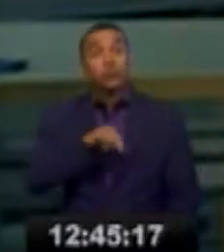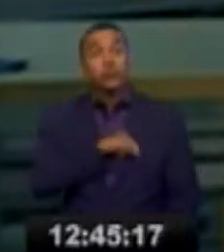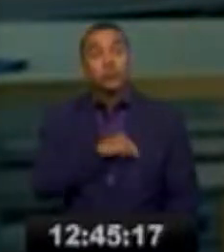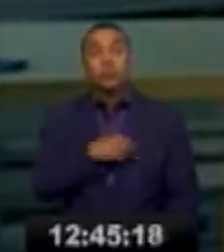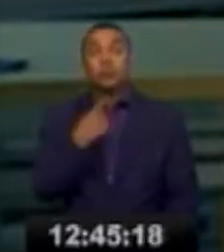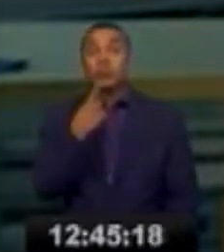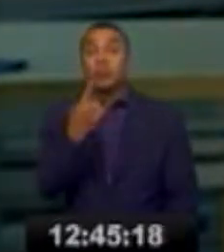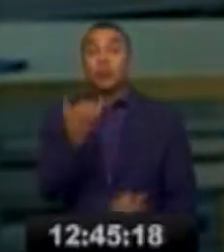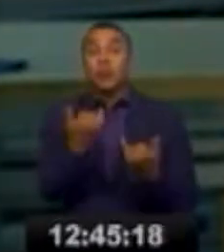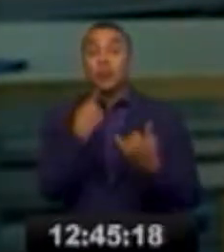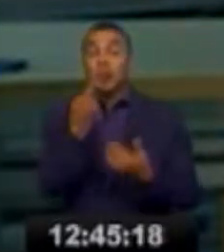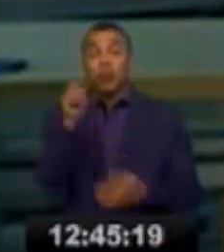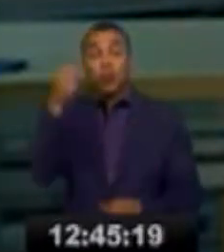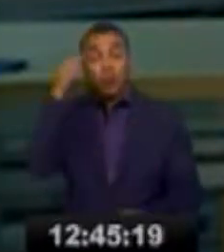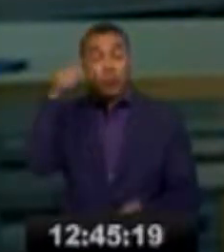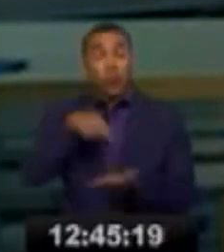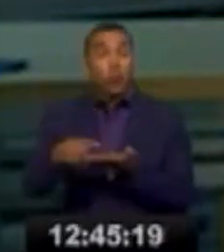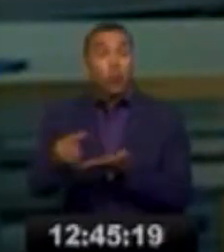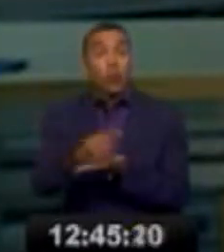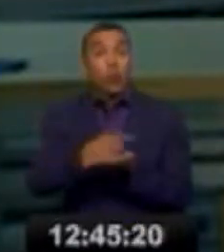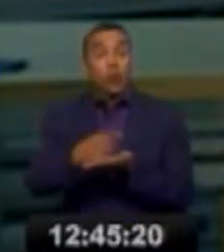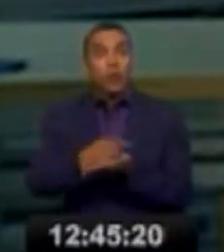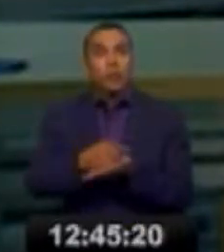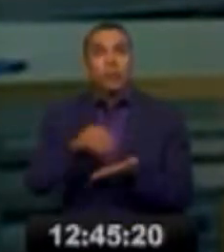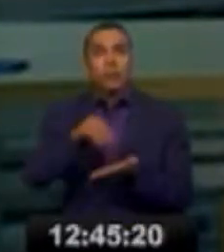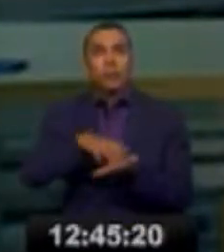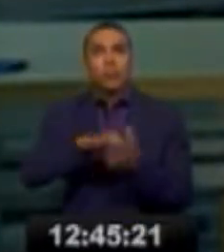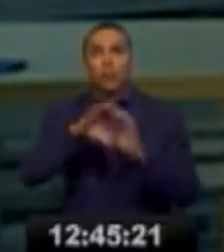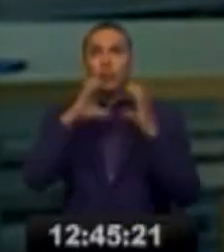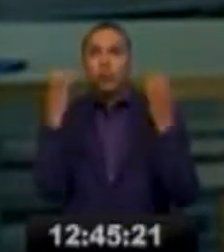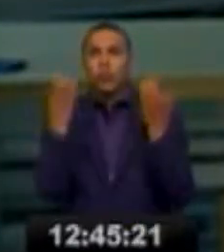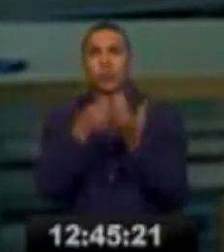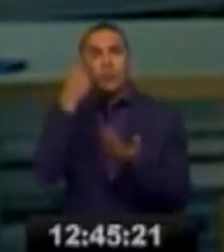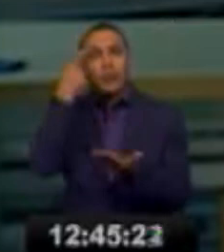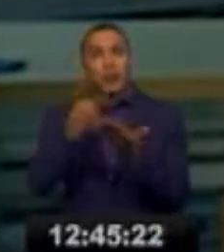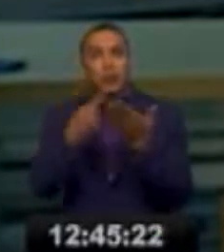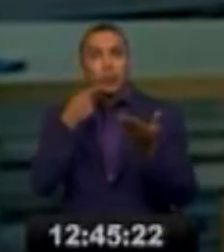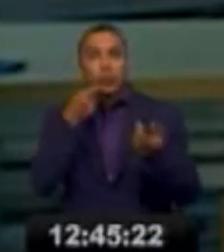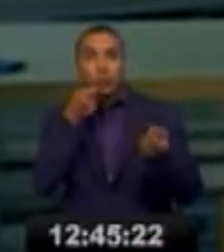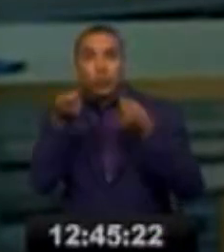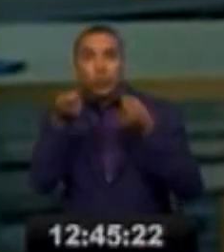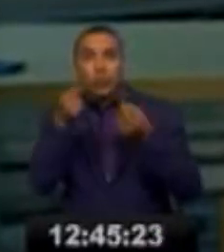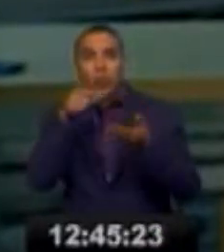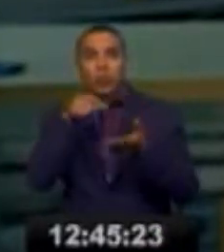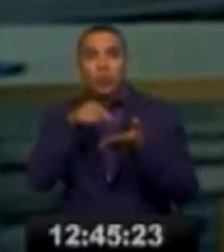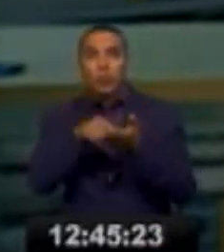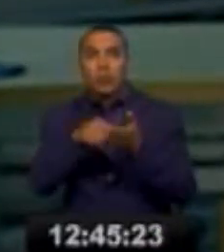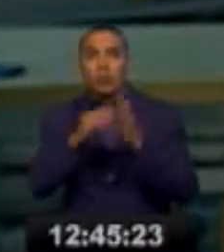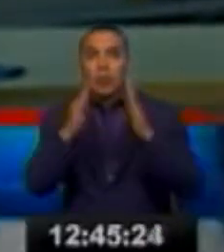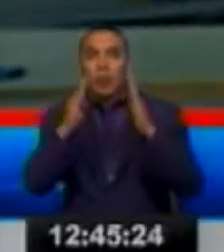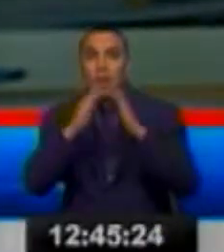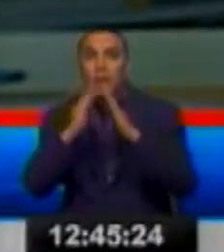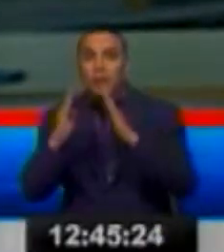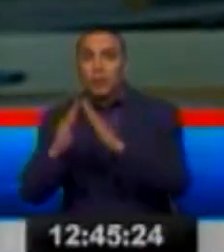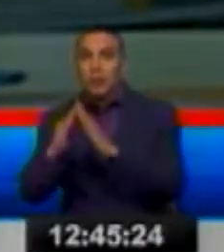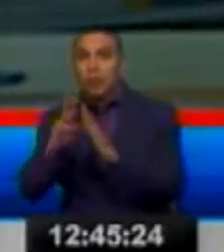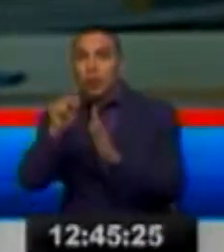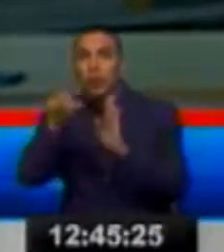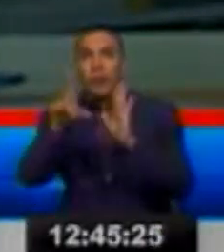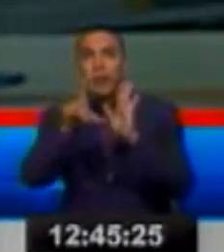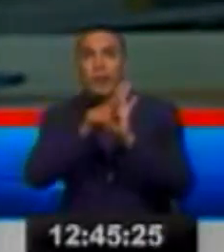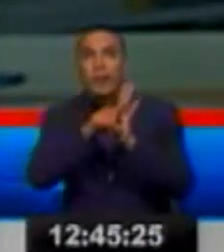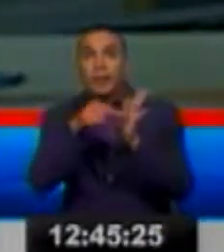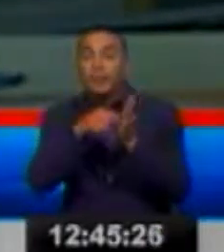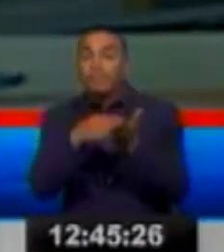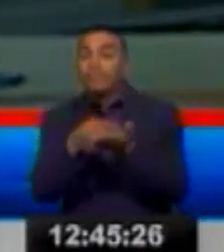Les comentamos que en la gobernación del Guayas se conforma un comité para el control de los asentamientos humanos irregulares.